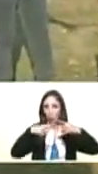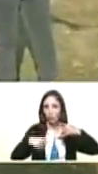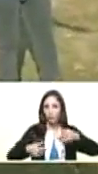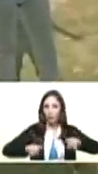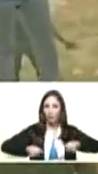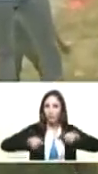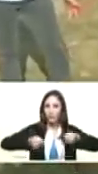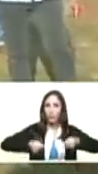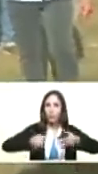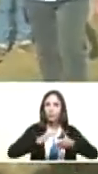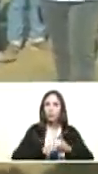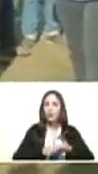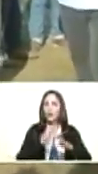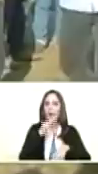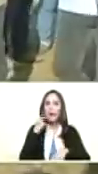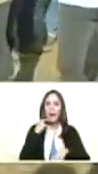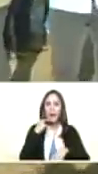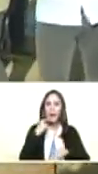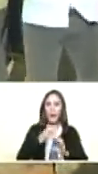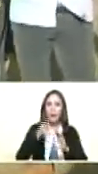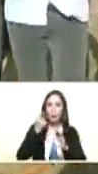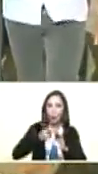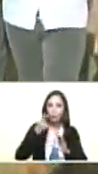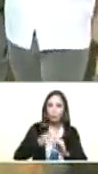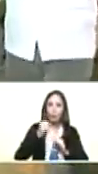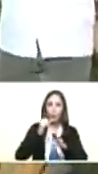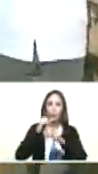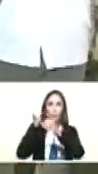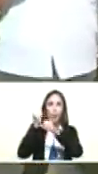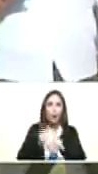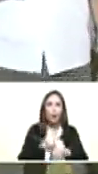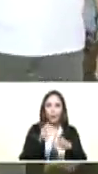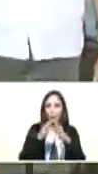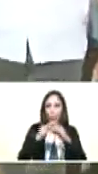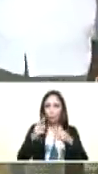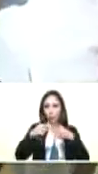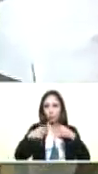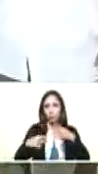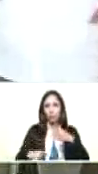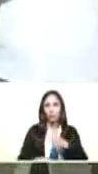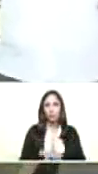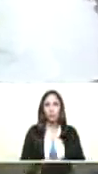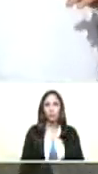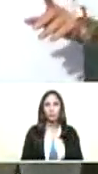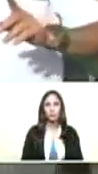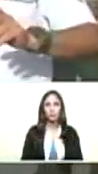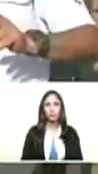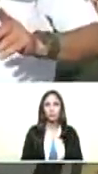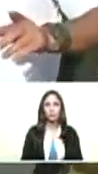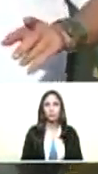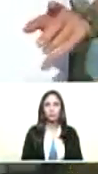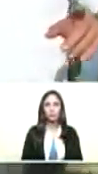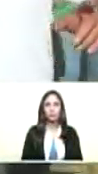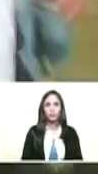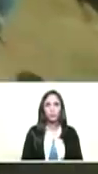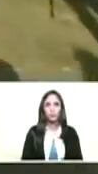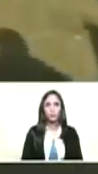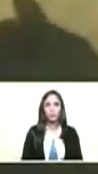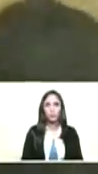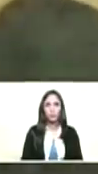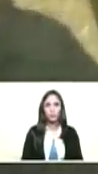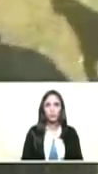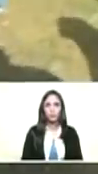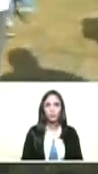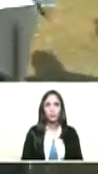biocontroladores, pala, pico. ¿Me trajiste el punto de cuenta, Freddy? Sí, presidente, allá lo tengo. Vamos y aquí del lado izquierdo. Anuncios. Atención, voy a hacer unos anuncios. Y aquí importantes. Del lado